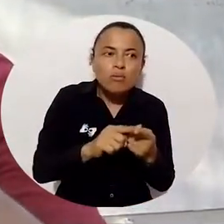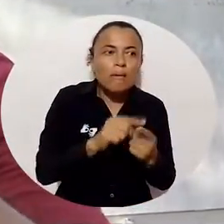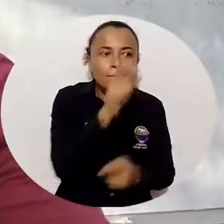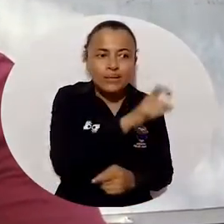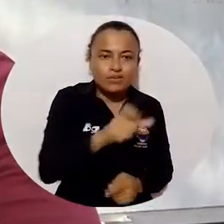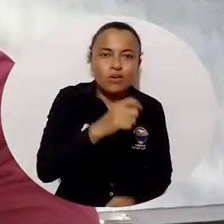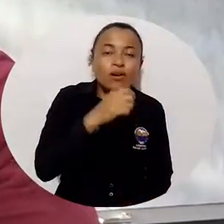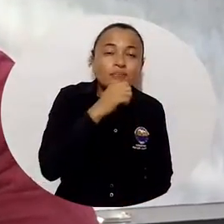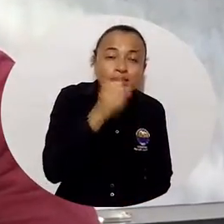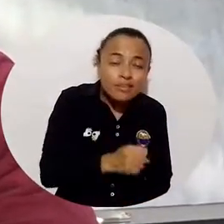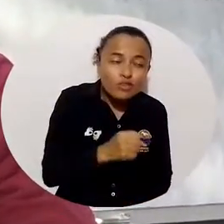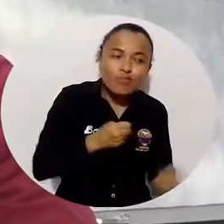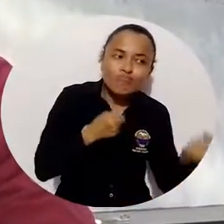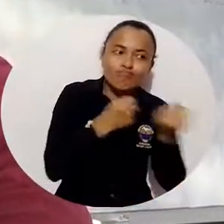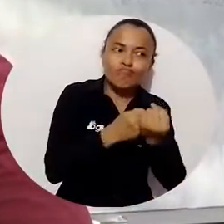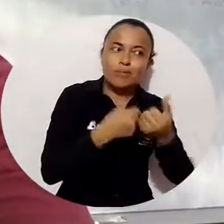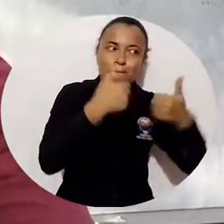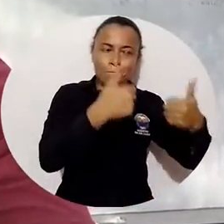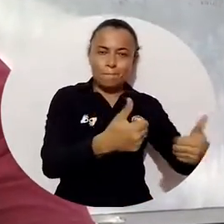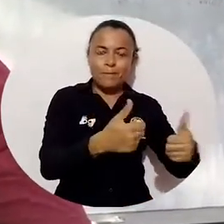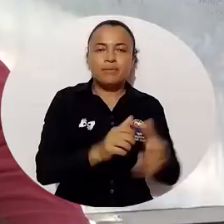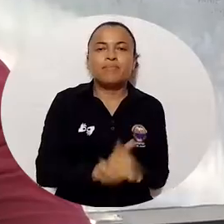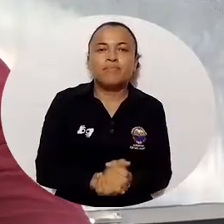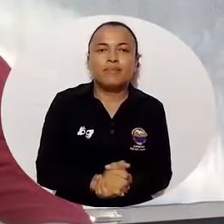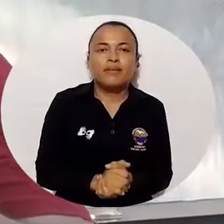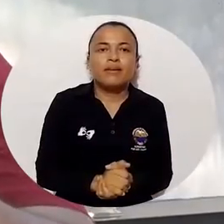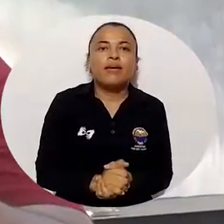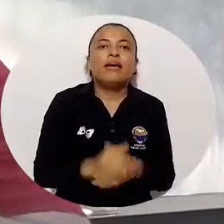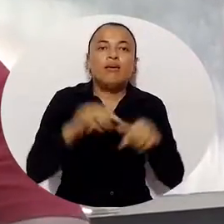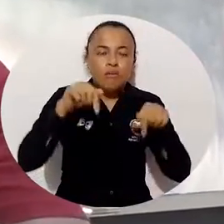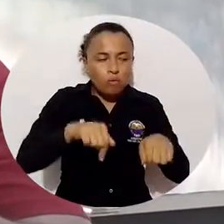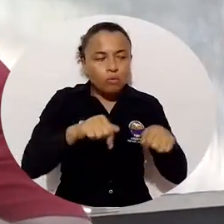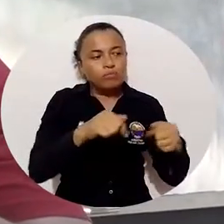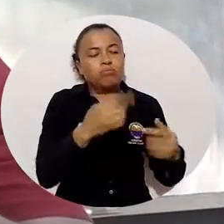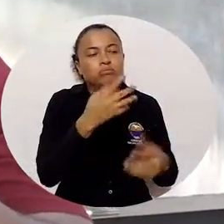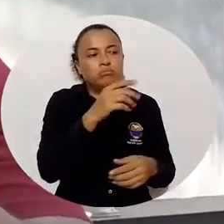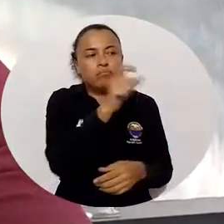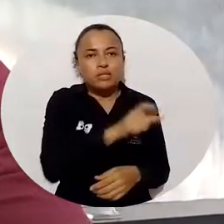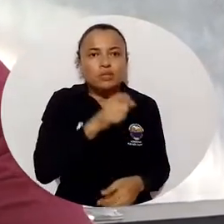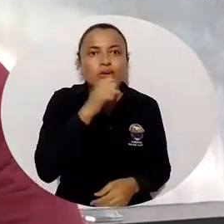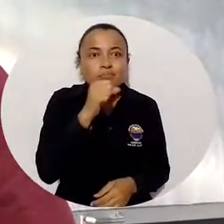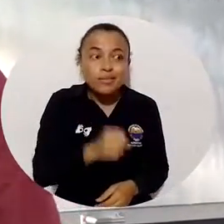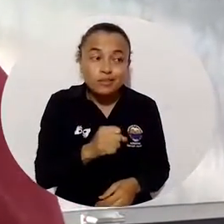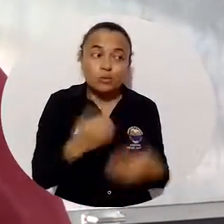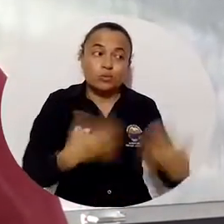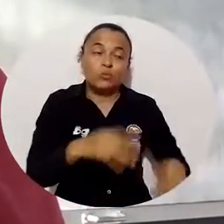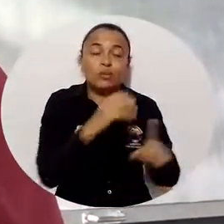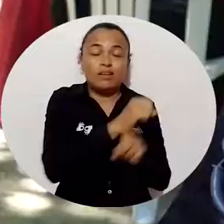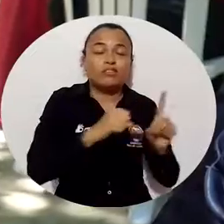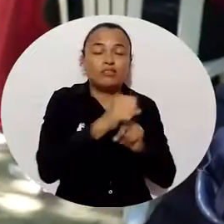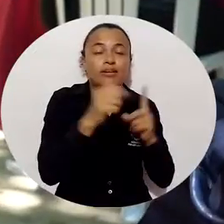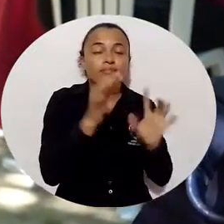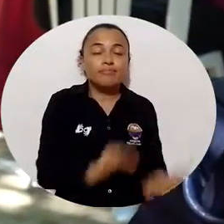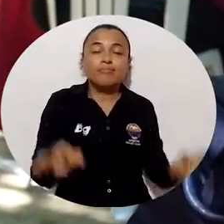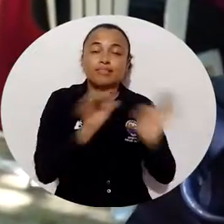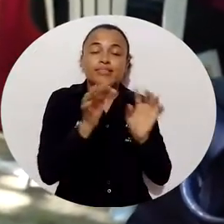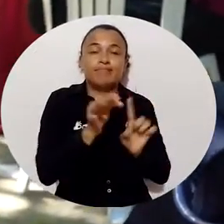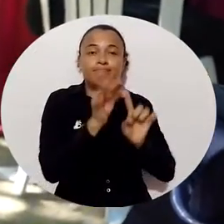pro del bienestar del adulto mayor que representa tanto para nuestra sociedad.